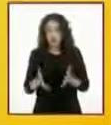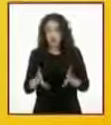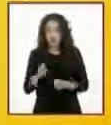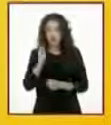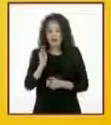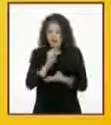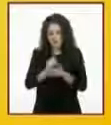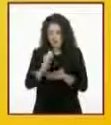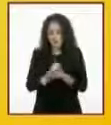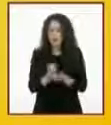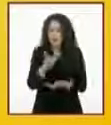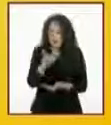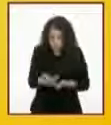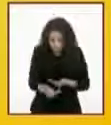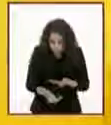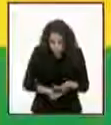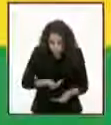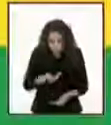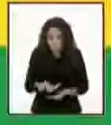escribir cartas formales.